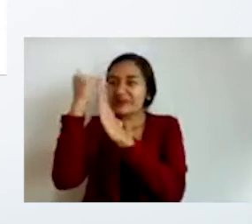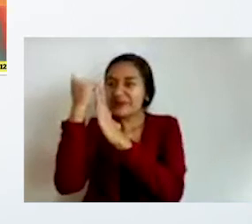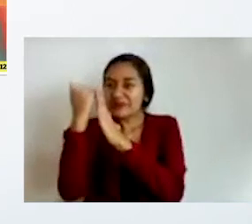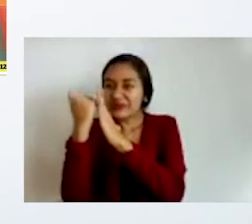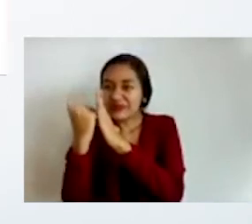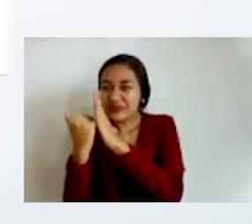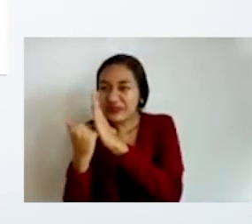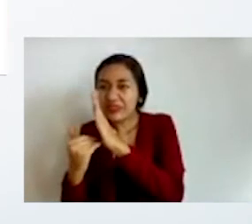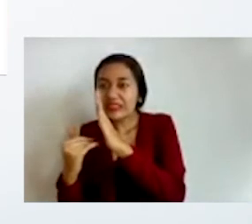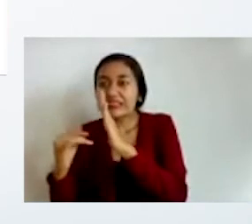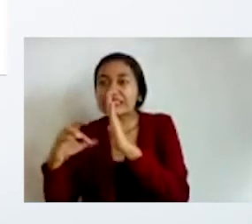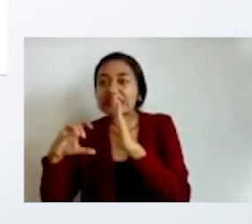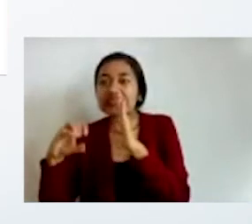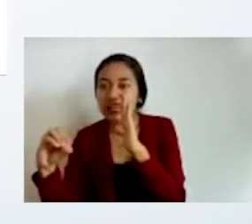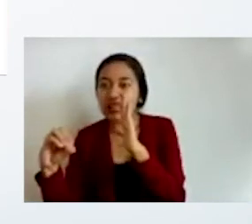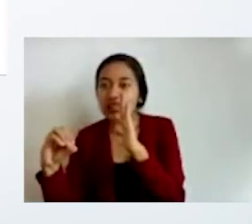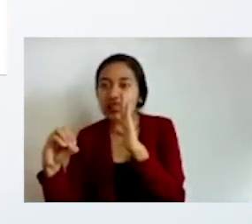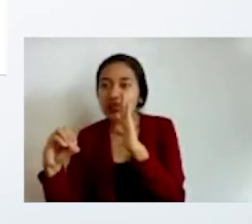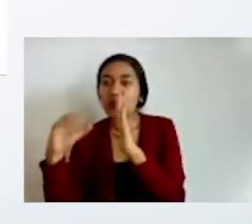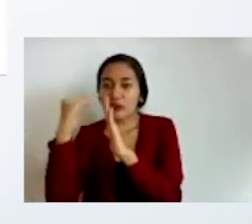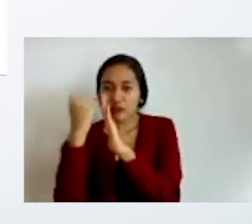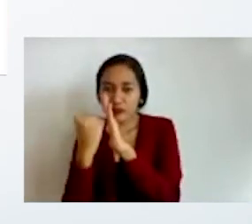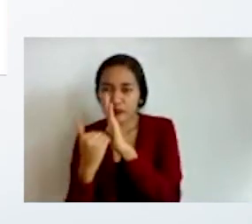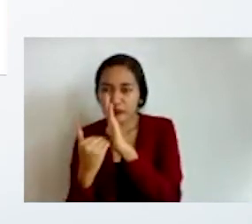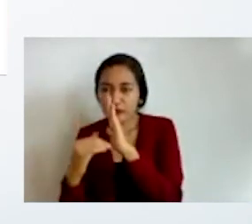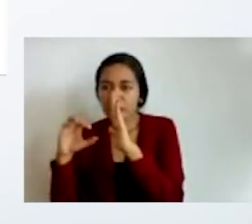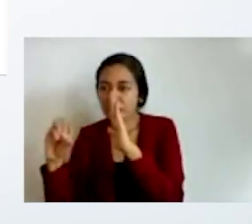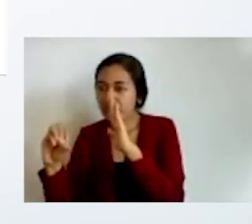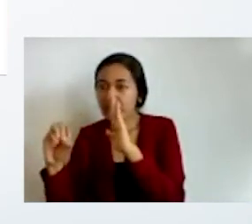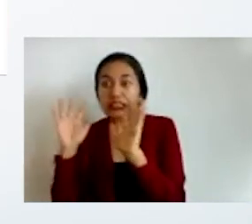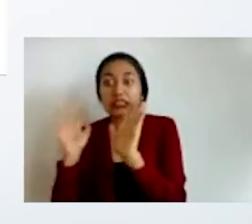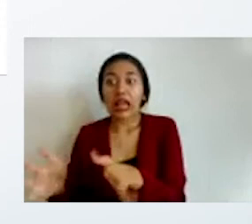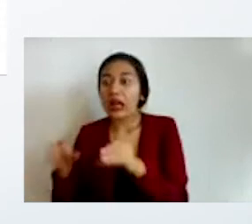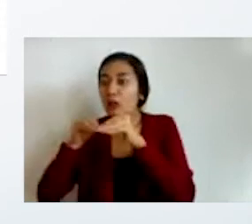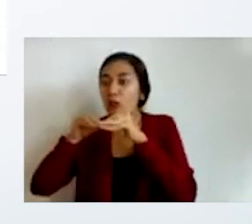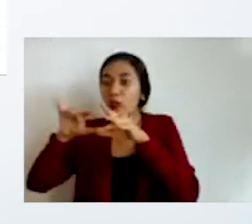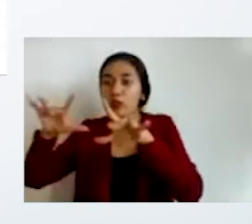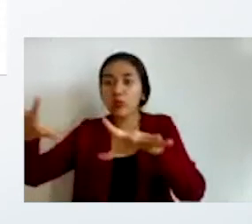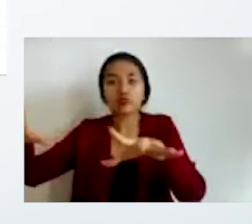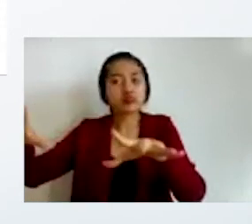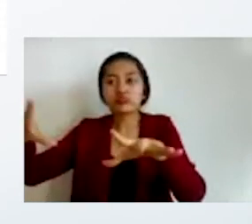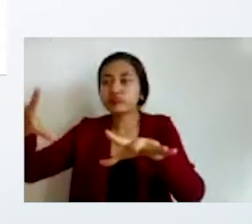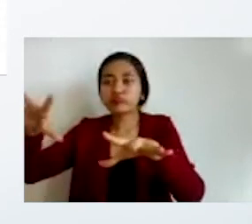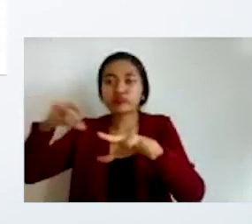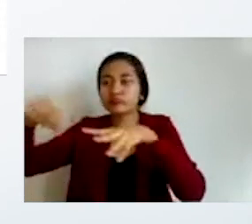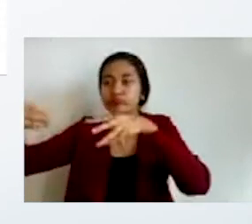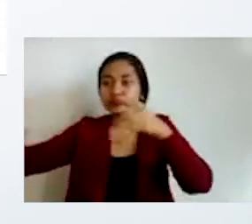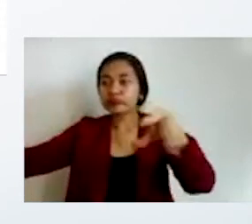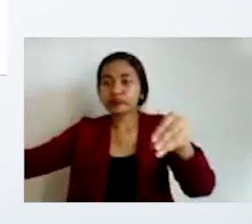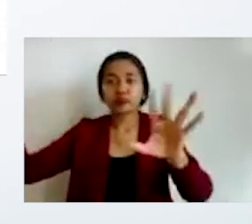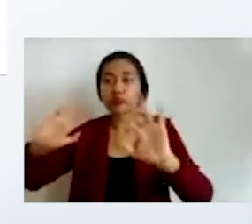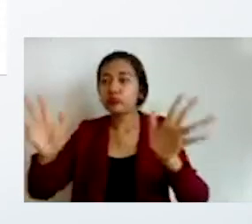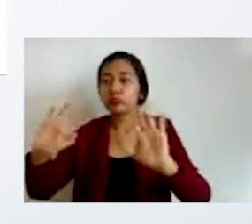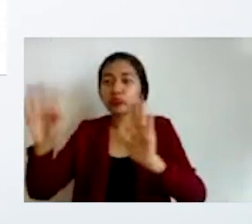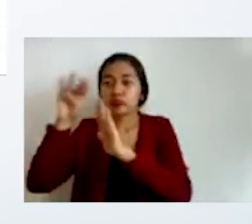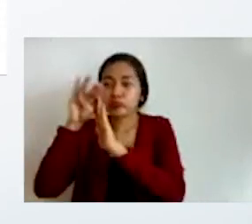Cero es lo que tienen al lado izquierdo. Es decir, cuando ya no se presentaran casos nuevos de la enfermedad, como